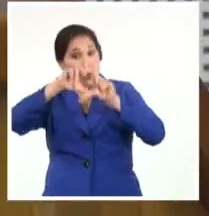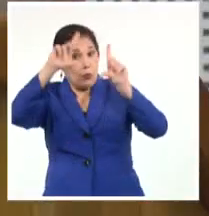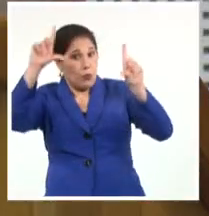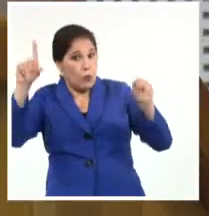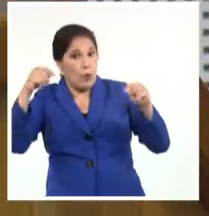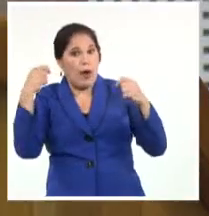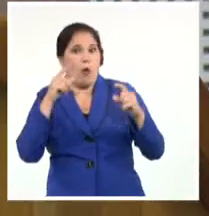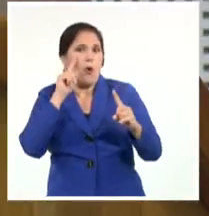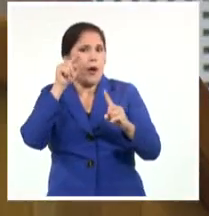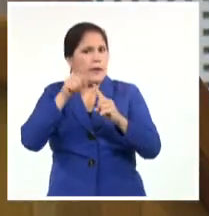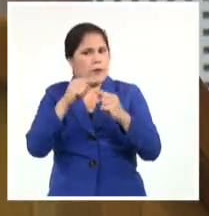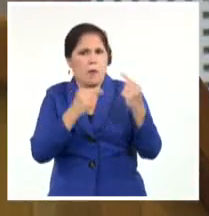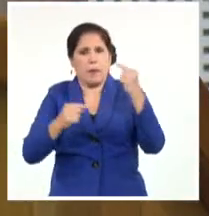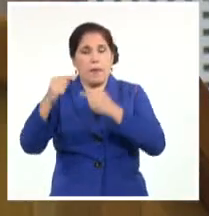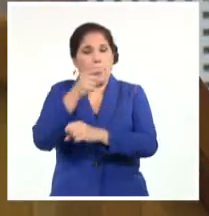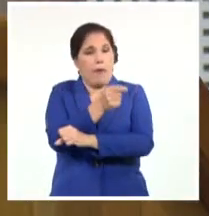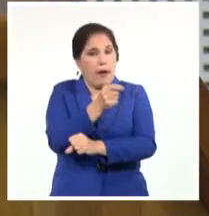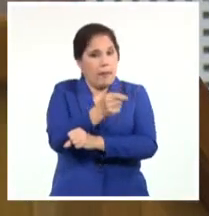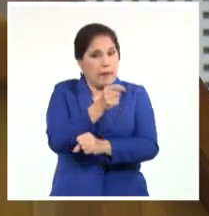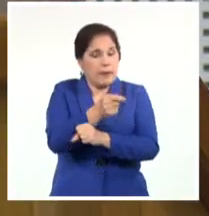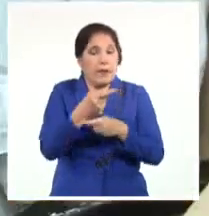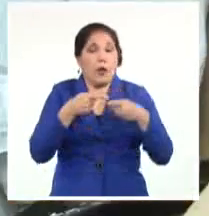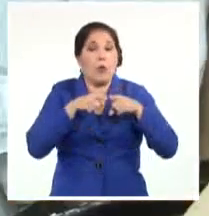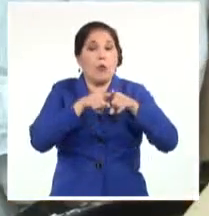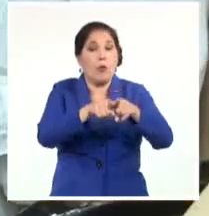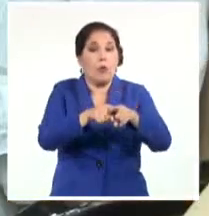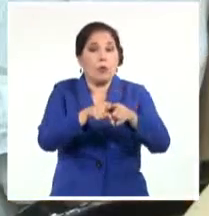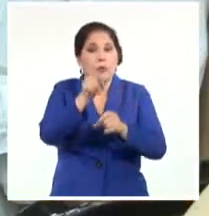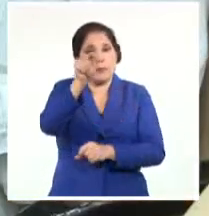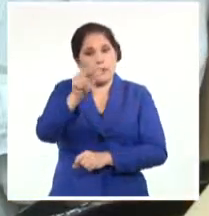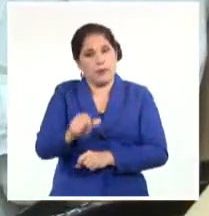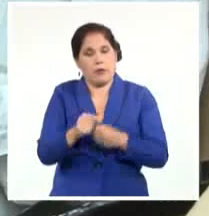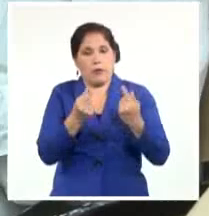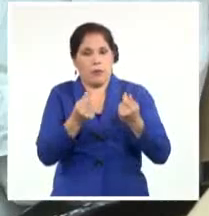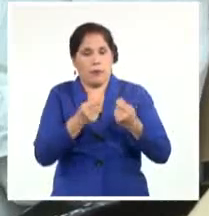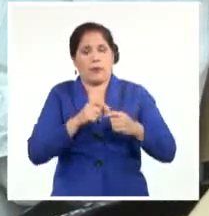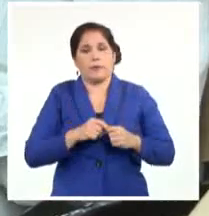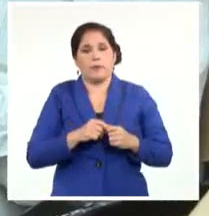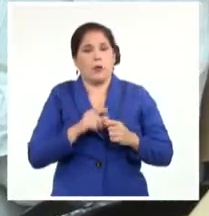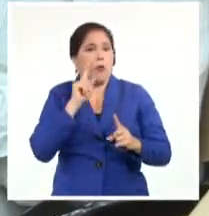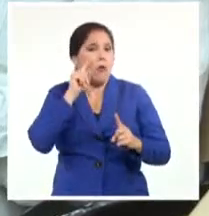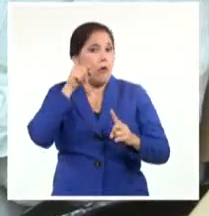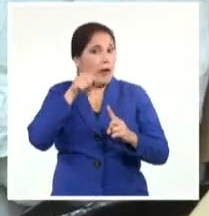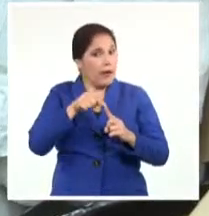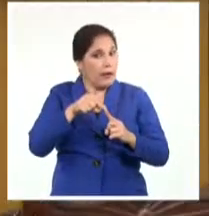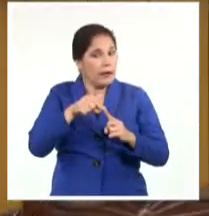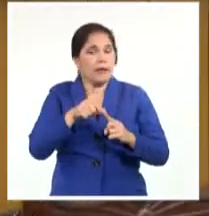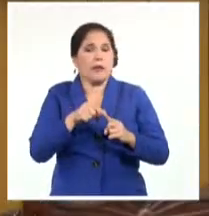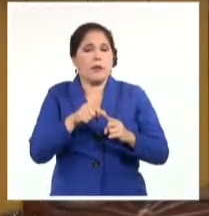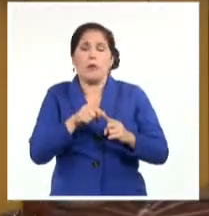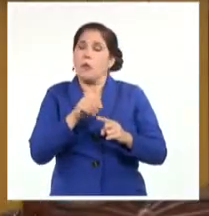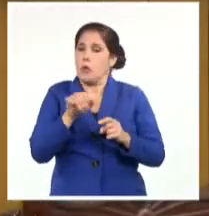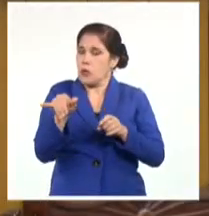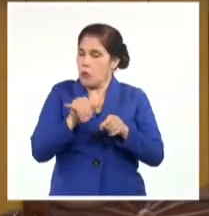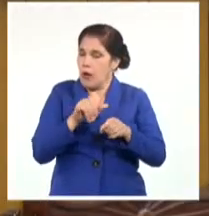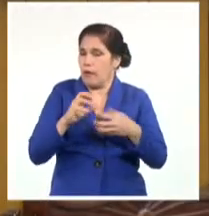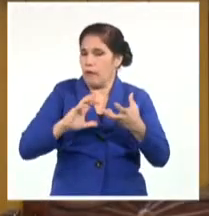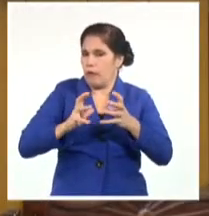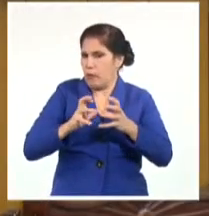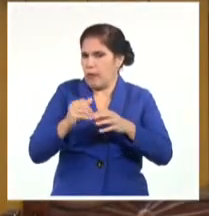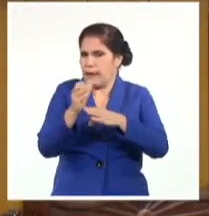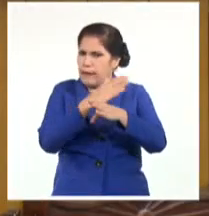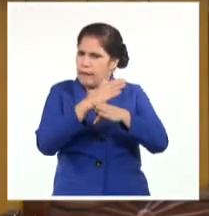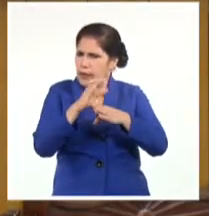como objetivo primero la capacitación y el acompañamiento a los actores de la economía, un objetivo que llega a vías de hecho a través de